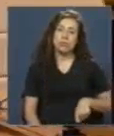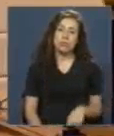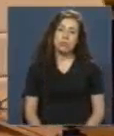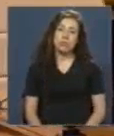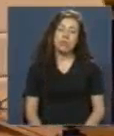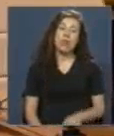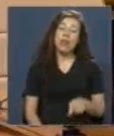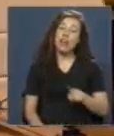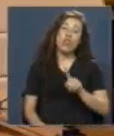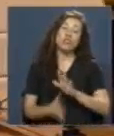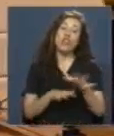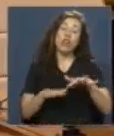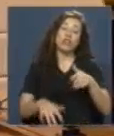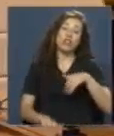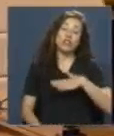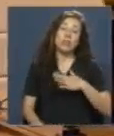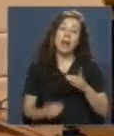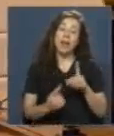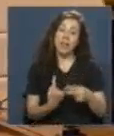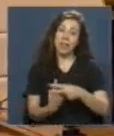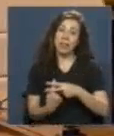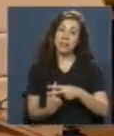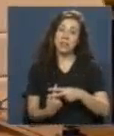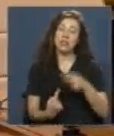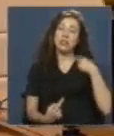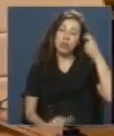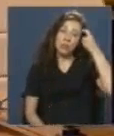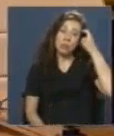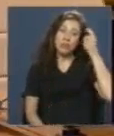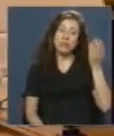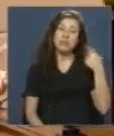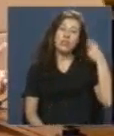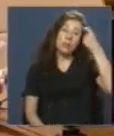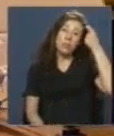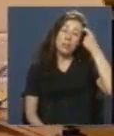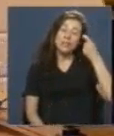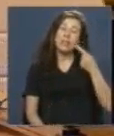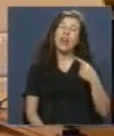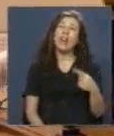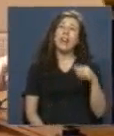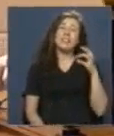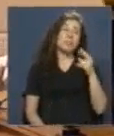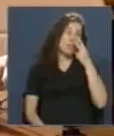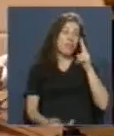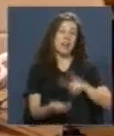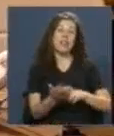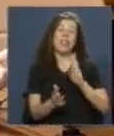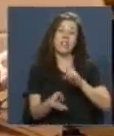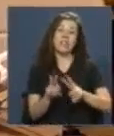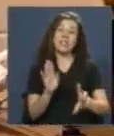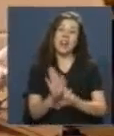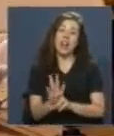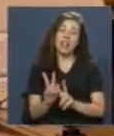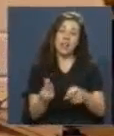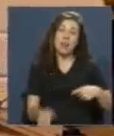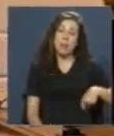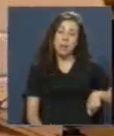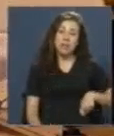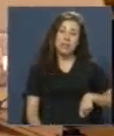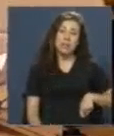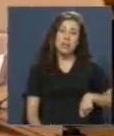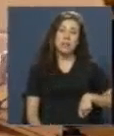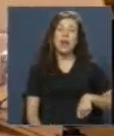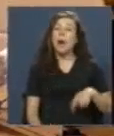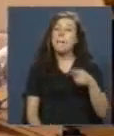que querían. Como democracia cristiana, y creo que el tiempo nos ha dado la razón, había que legislar en materia de pensiones, si lo peor era